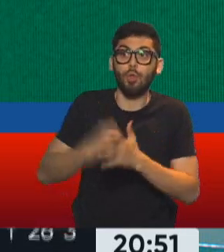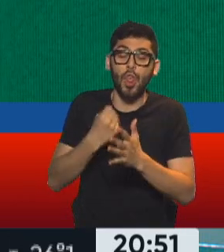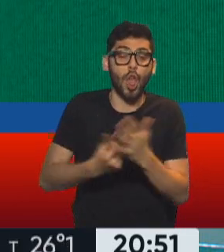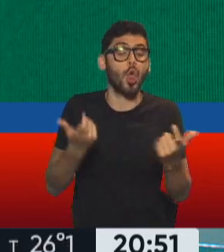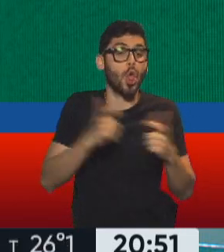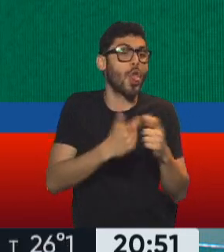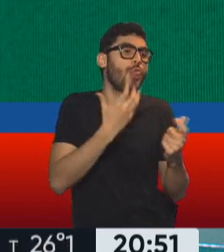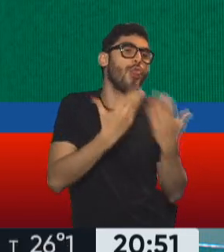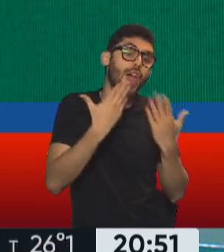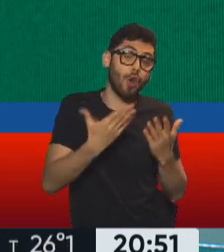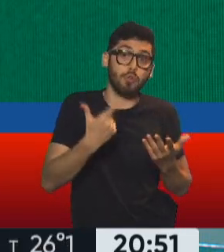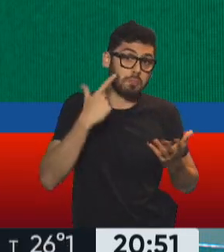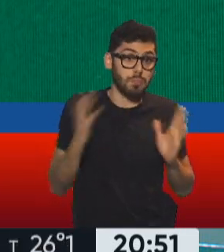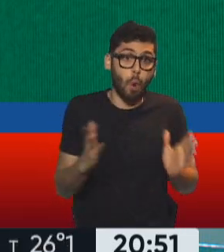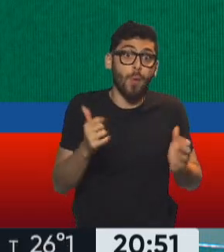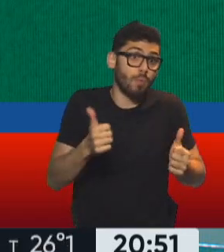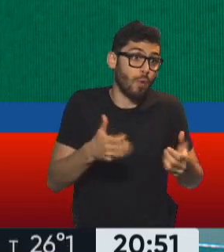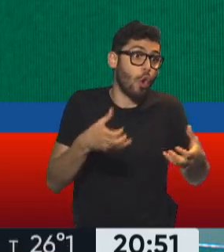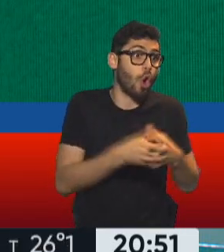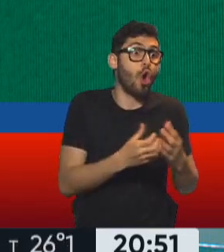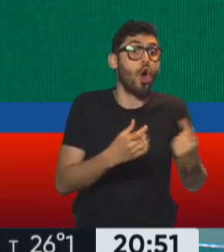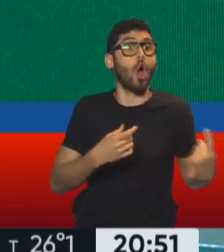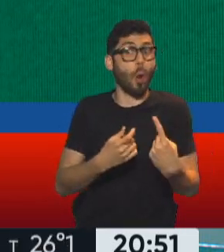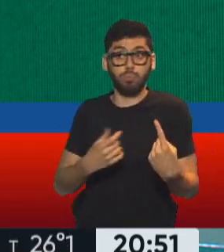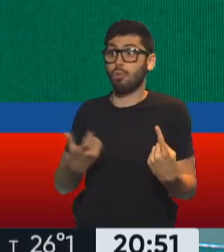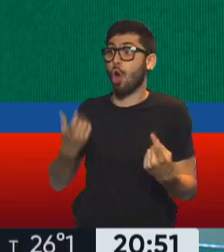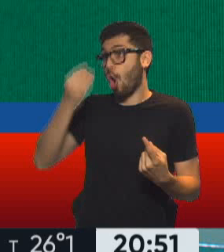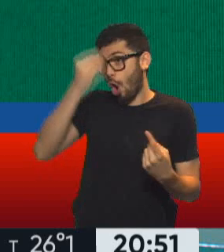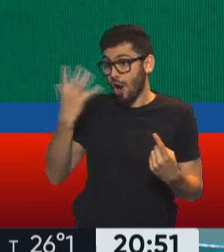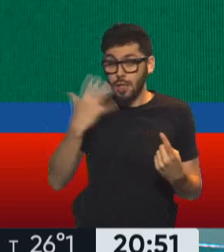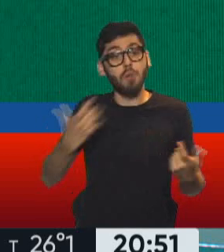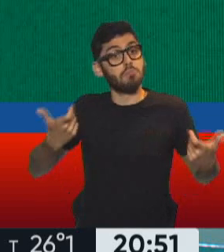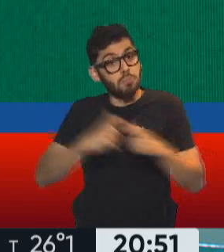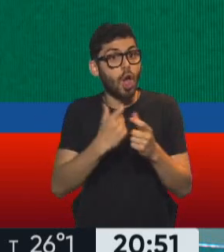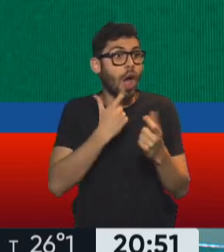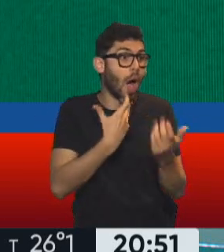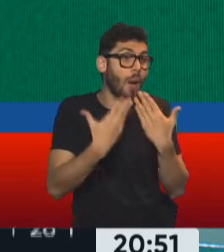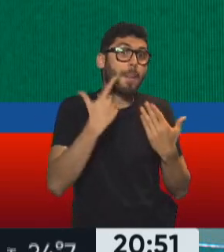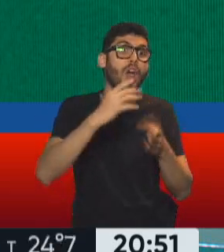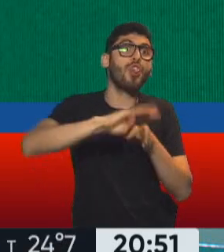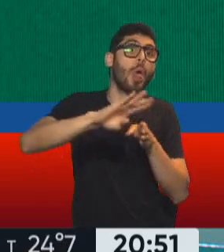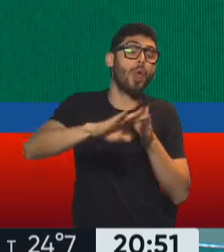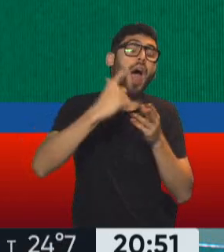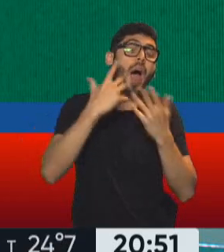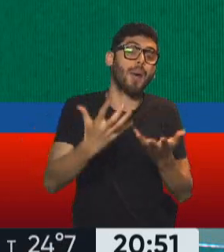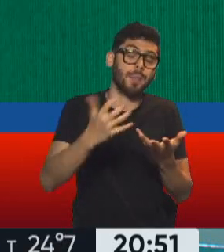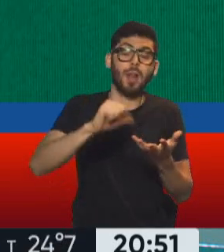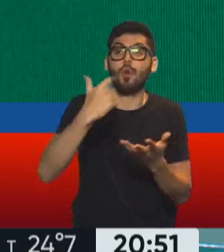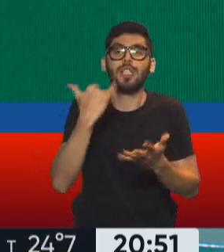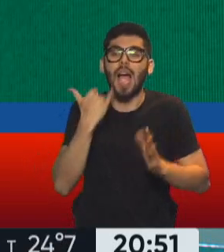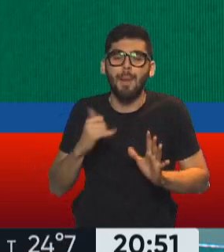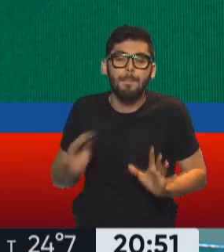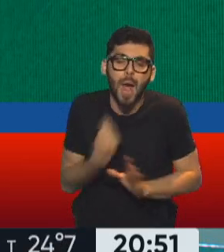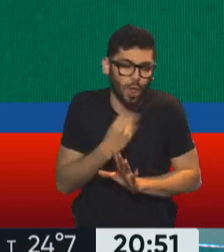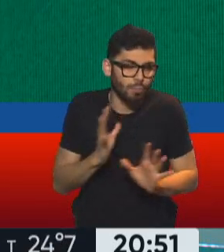más que importante que la oposición se ponga a la par del oficialismo para negociar esta deuda, ¿no? Para que todos salgamos ganando. Diga, si es posible, ya perdimos, no vamos